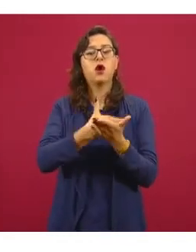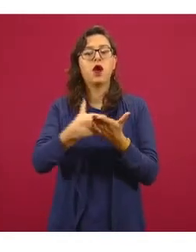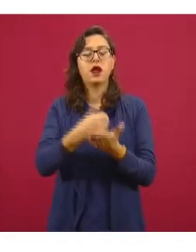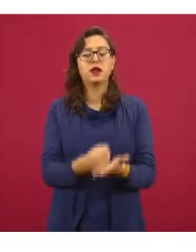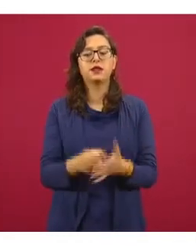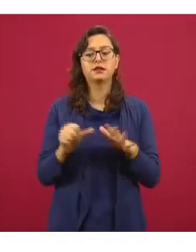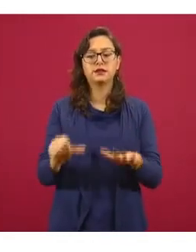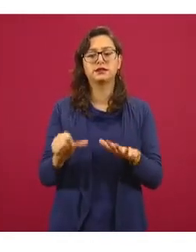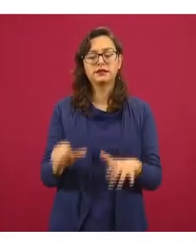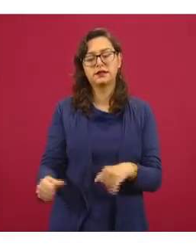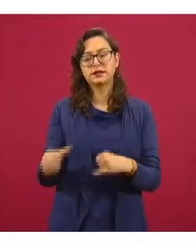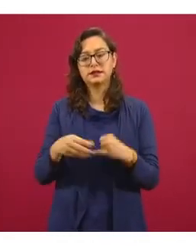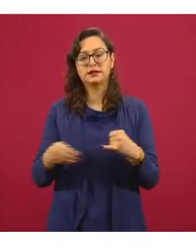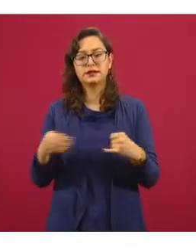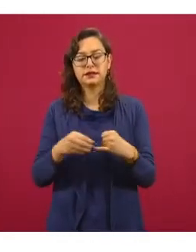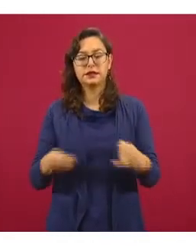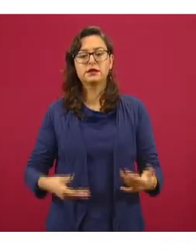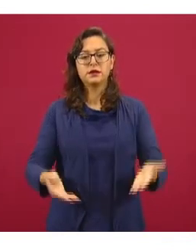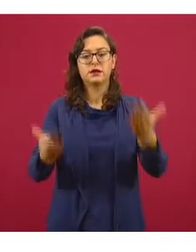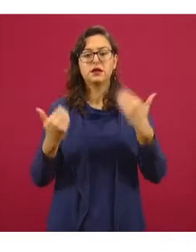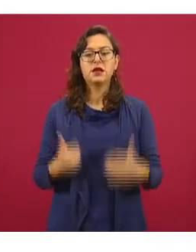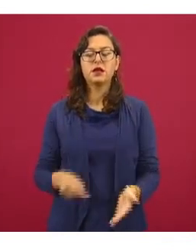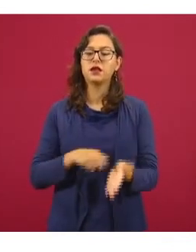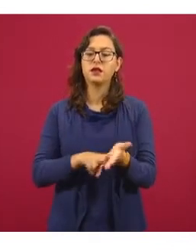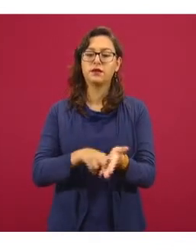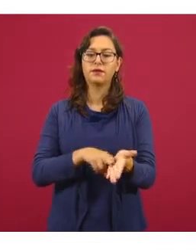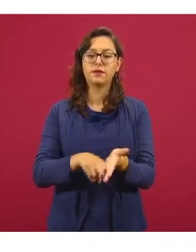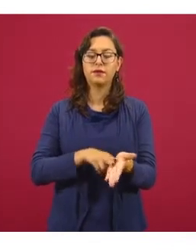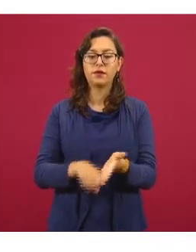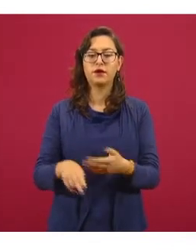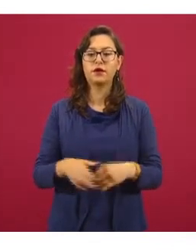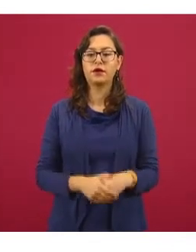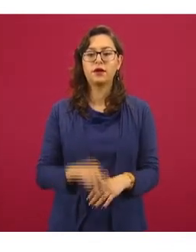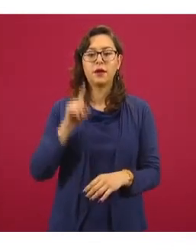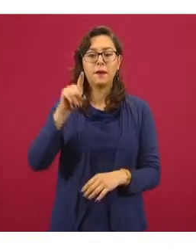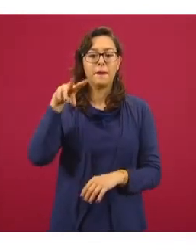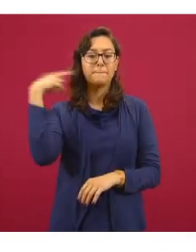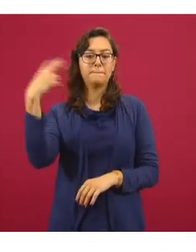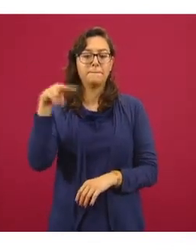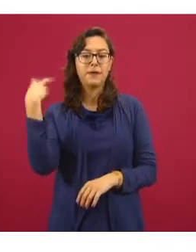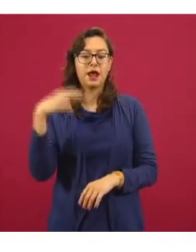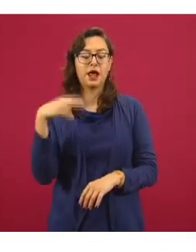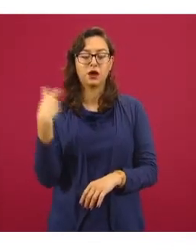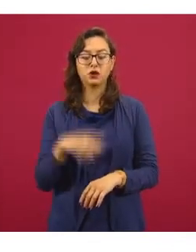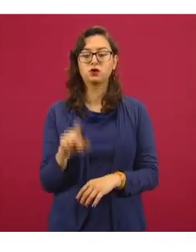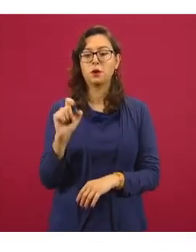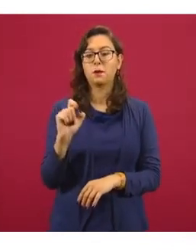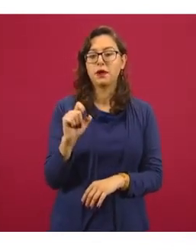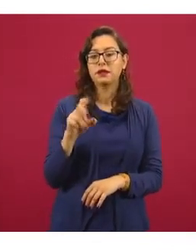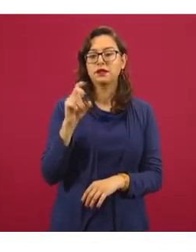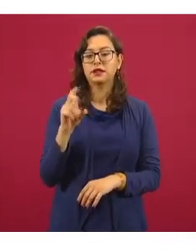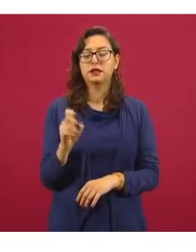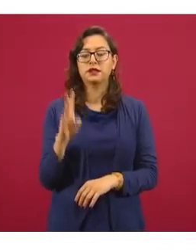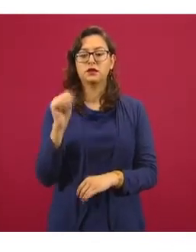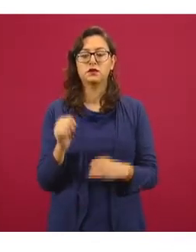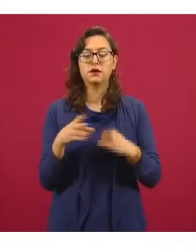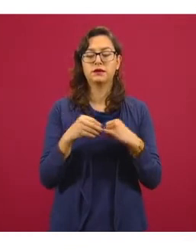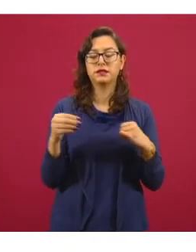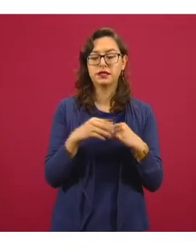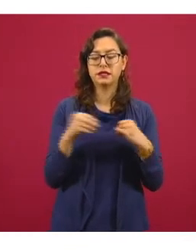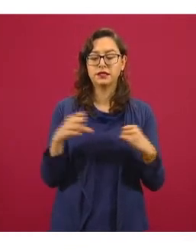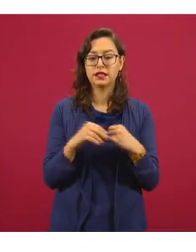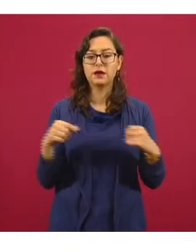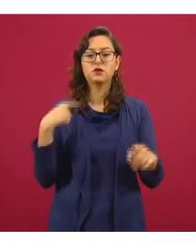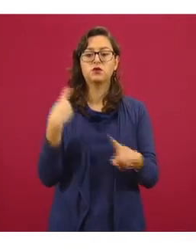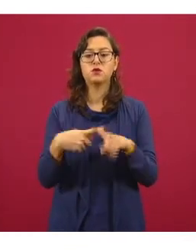más económico. Para el diésel, franquicia Pemex en Las Chuapas, Veracruz, con precio al público de 20 pesos 39 centavos